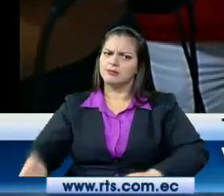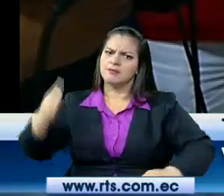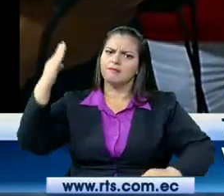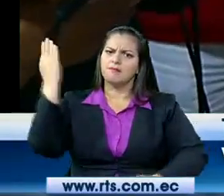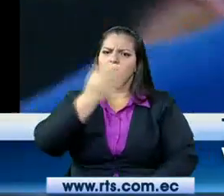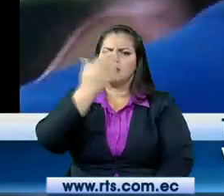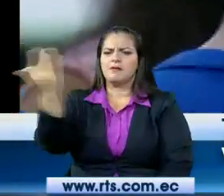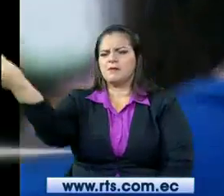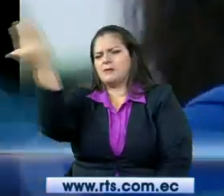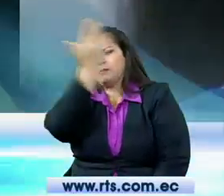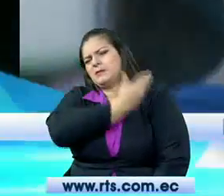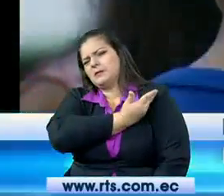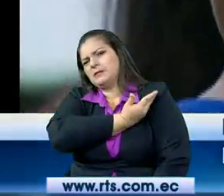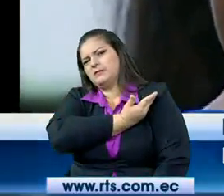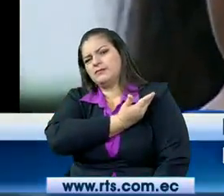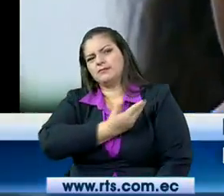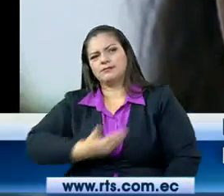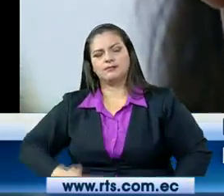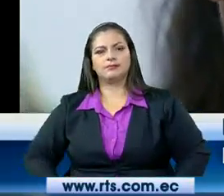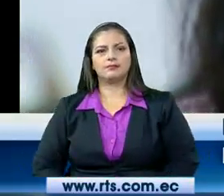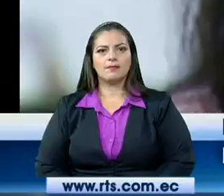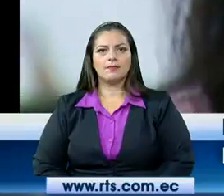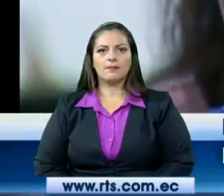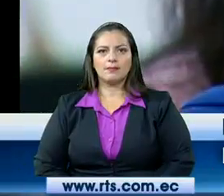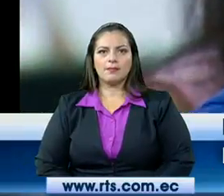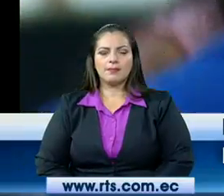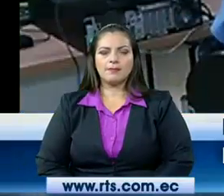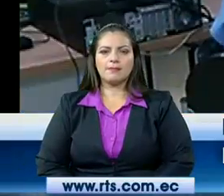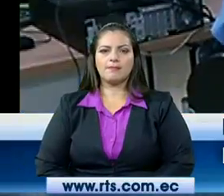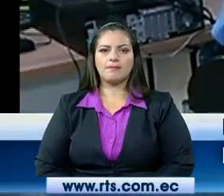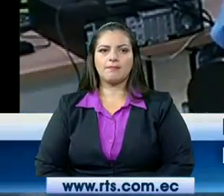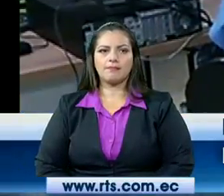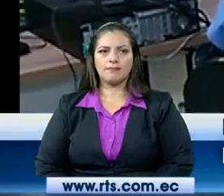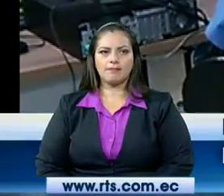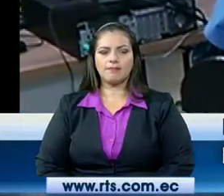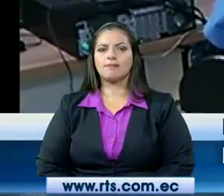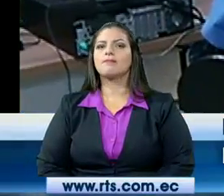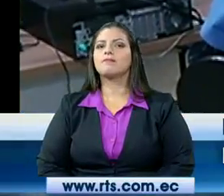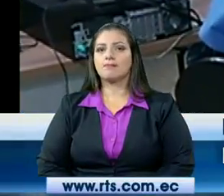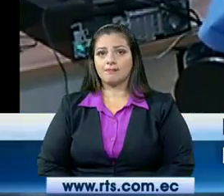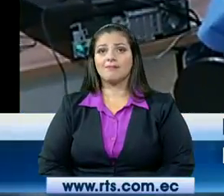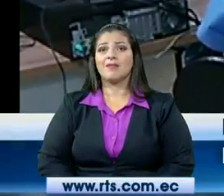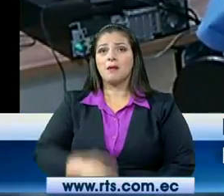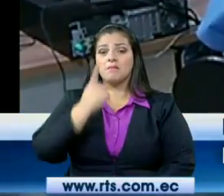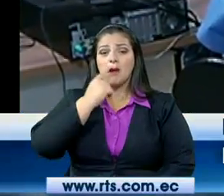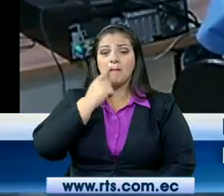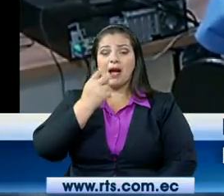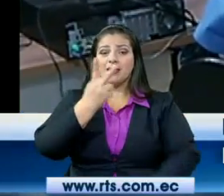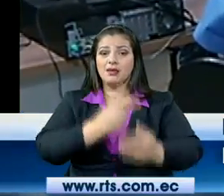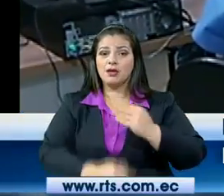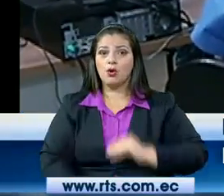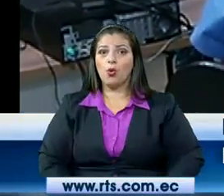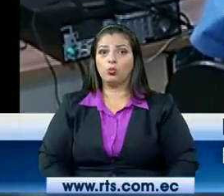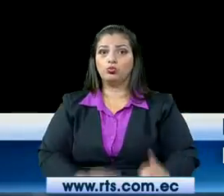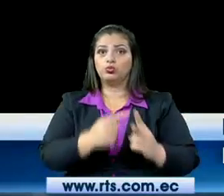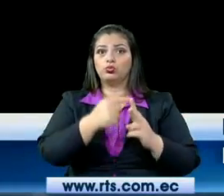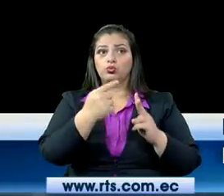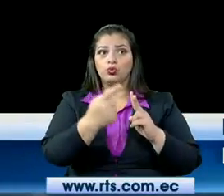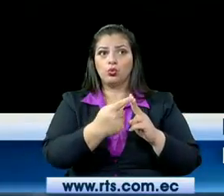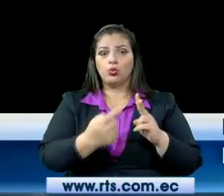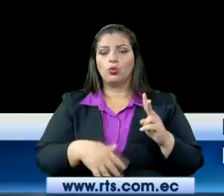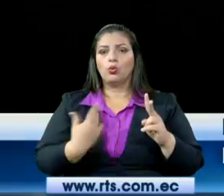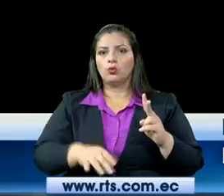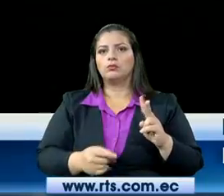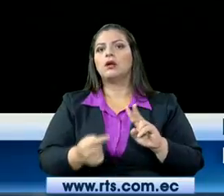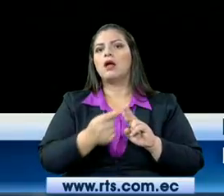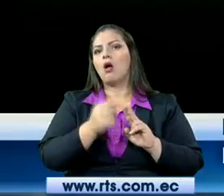a rozar nomás. El hijo del afectado, quien también fue agredido, cuenta el porqué del incidente. ¿Con qué te